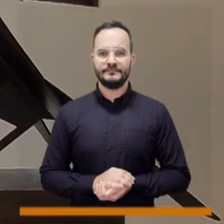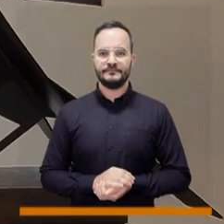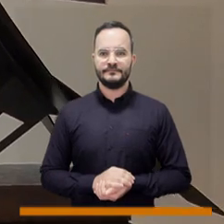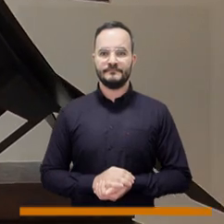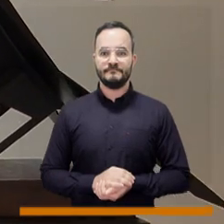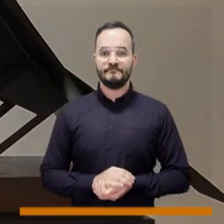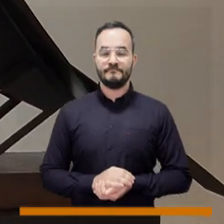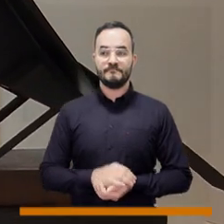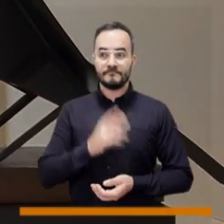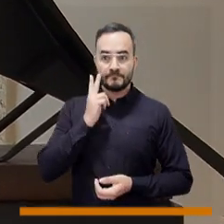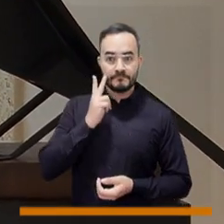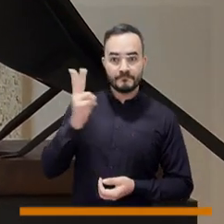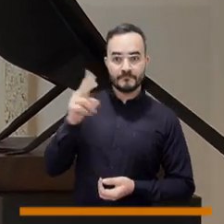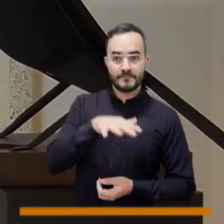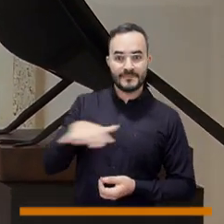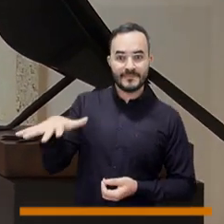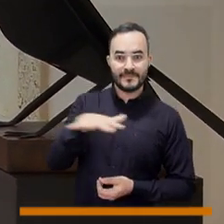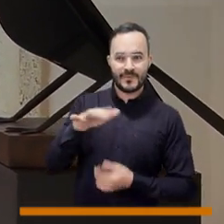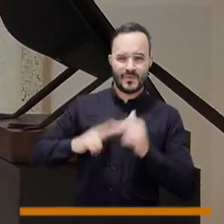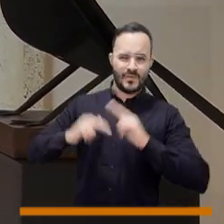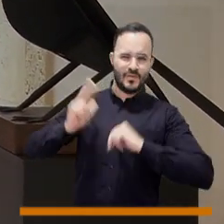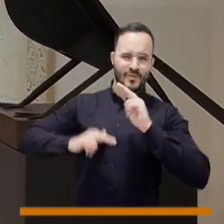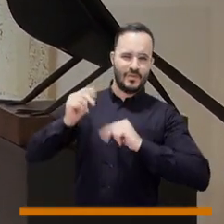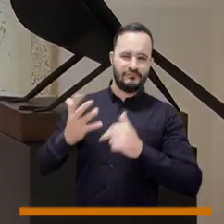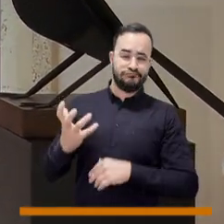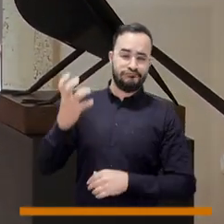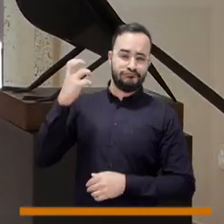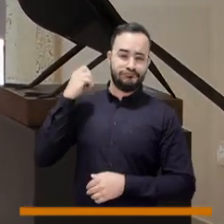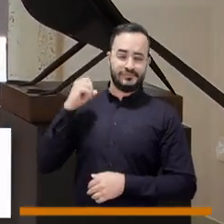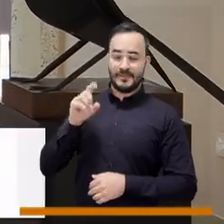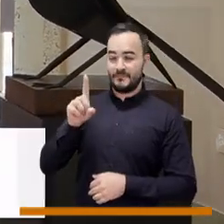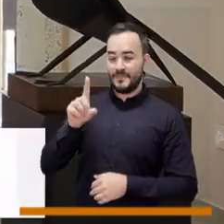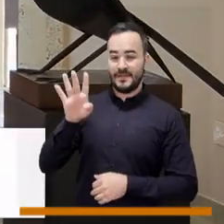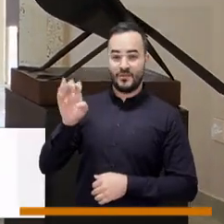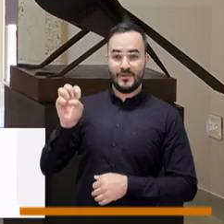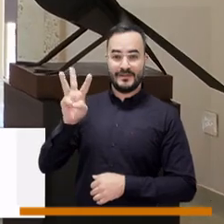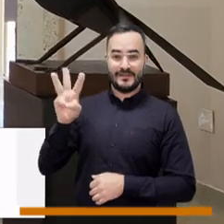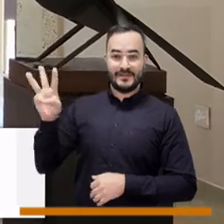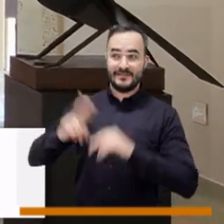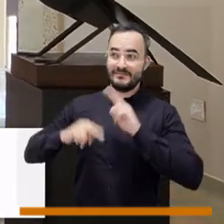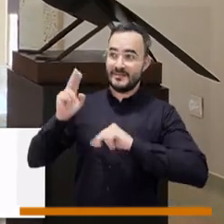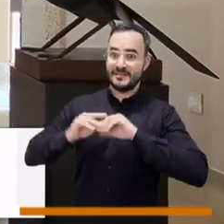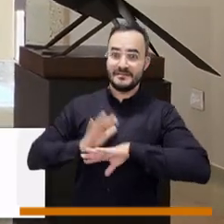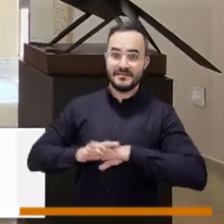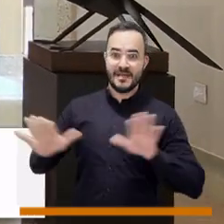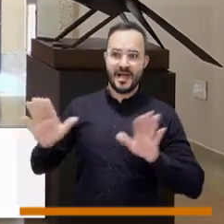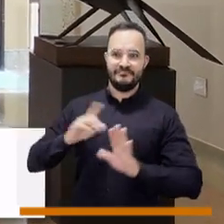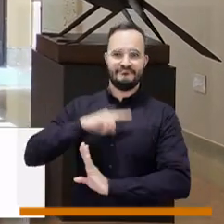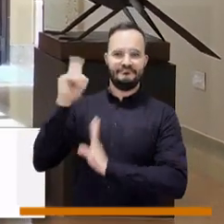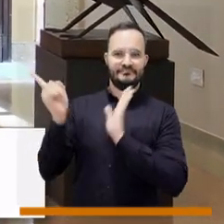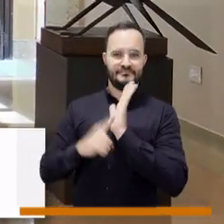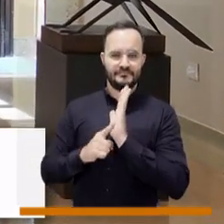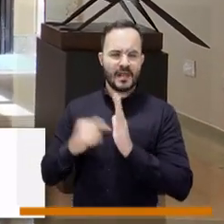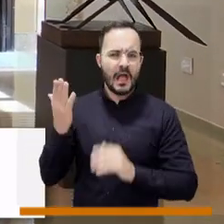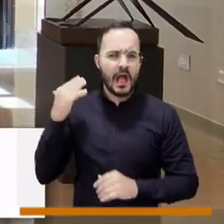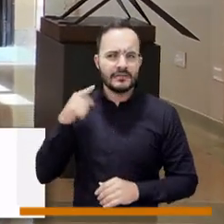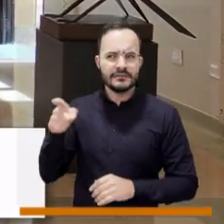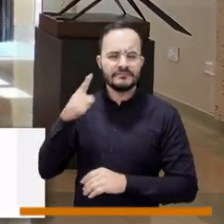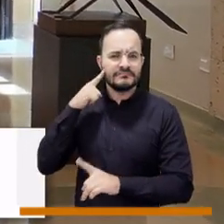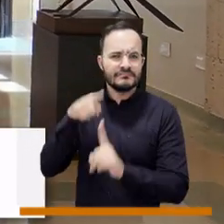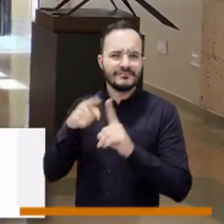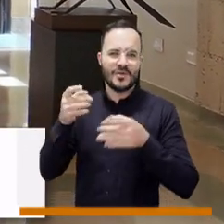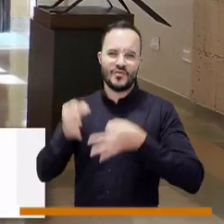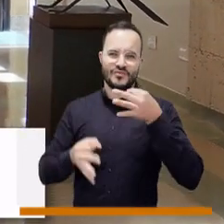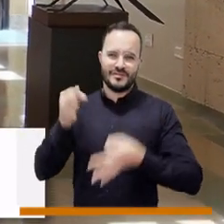Palacio Nacional, una imponente edificación terminada en 1933, que en ese entonces funcionaba como el Palacio de Justicia